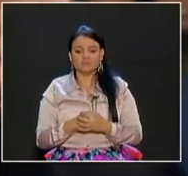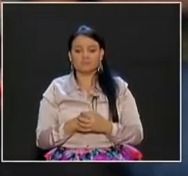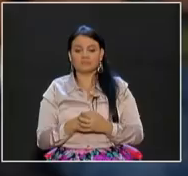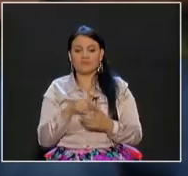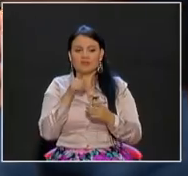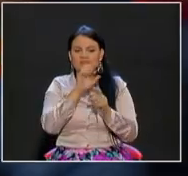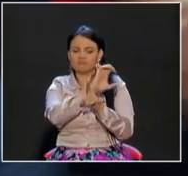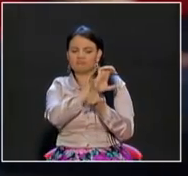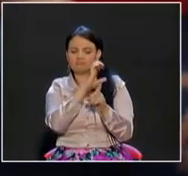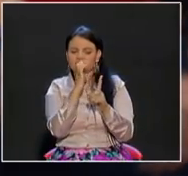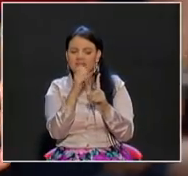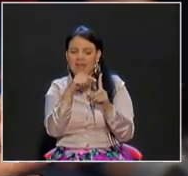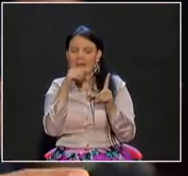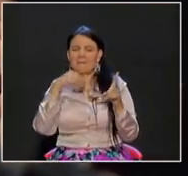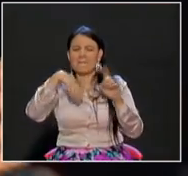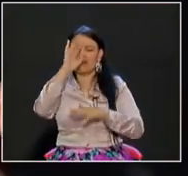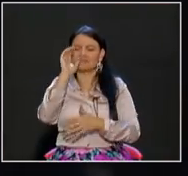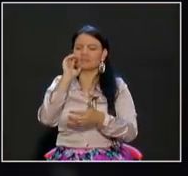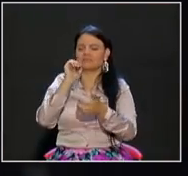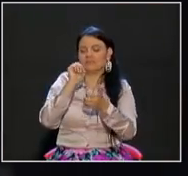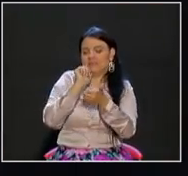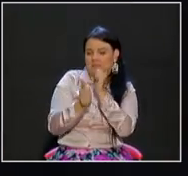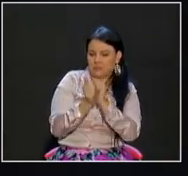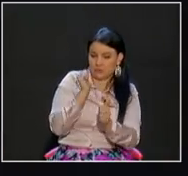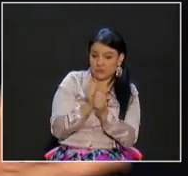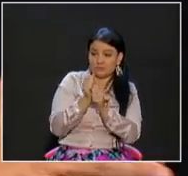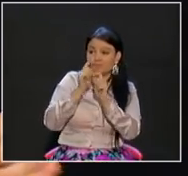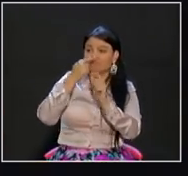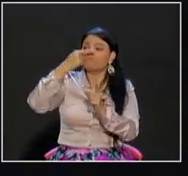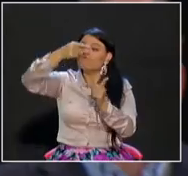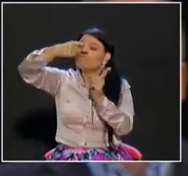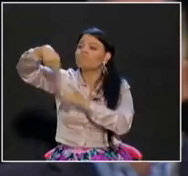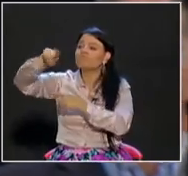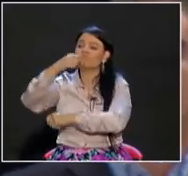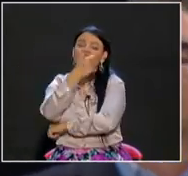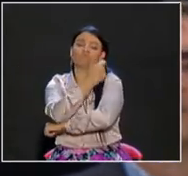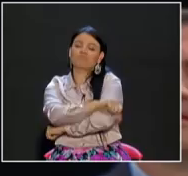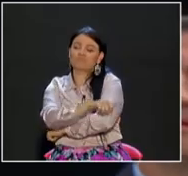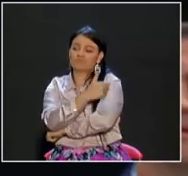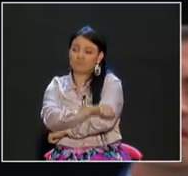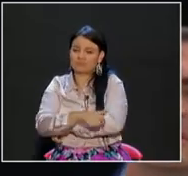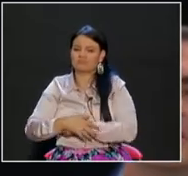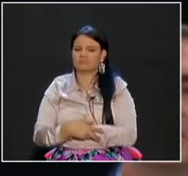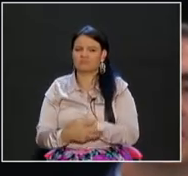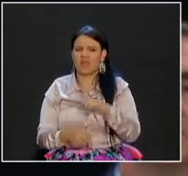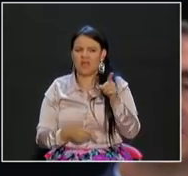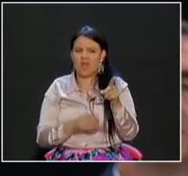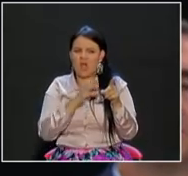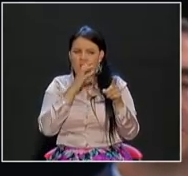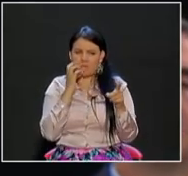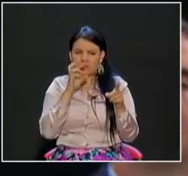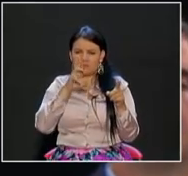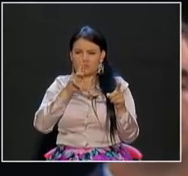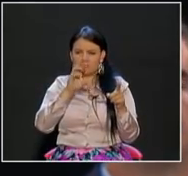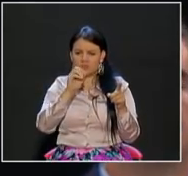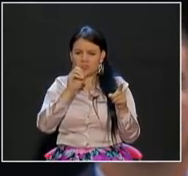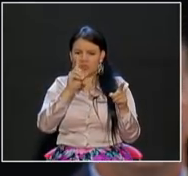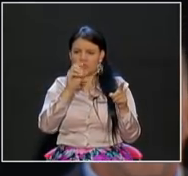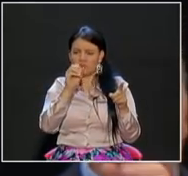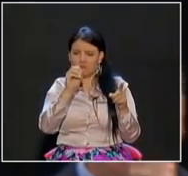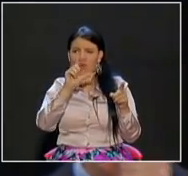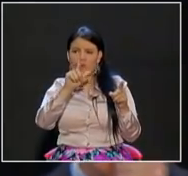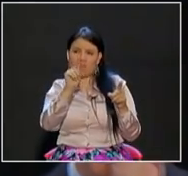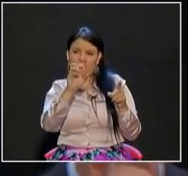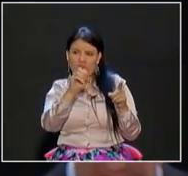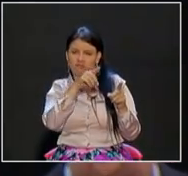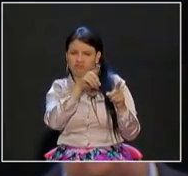cultura el deporte y el turismo a mí me gusta la postura de rodolfo correa y creo que antioquia tiene en